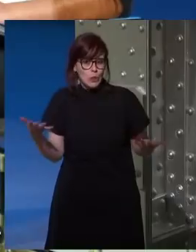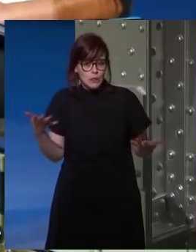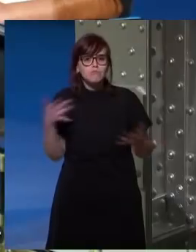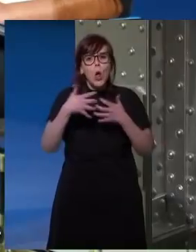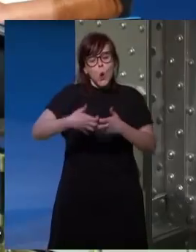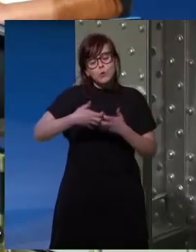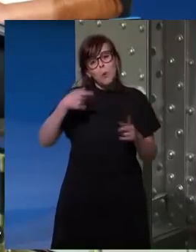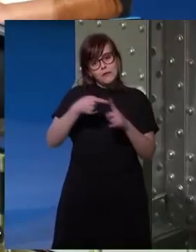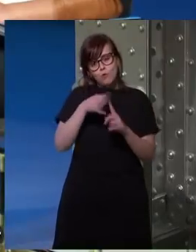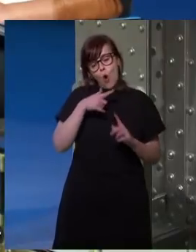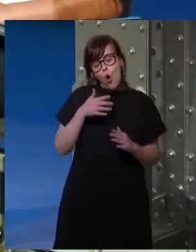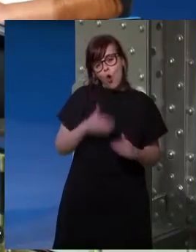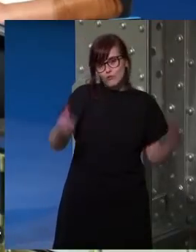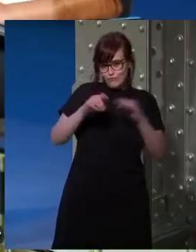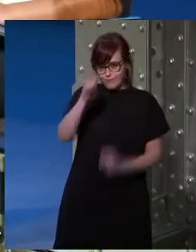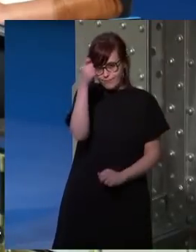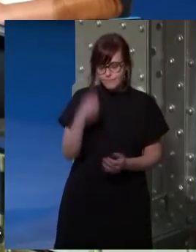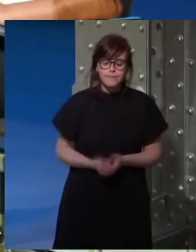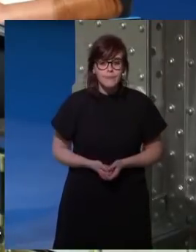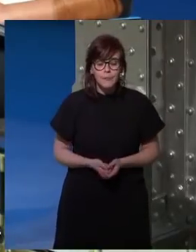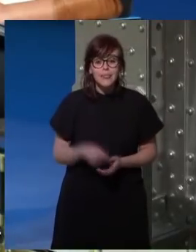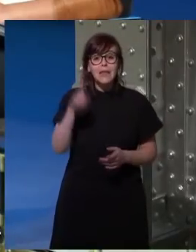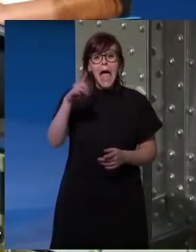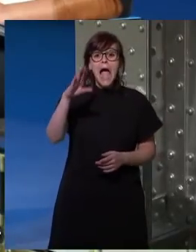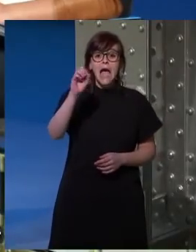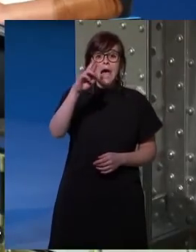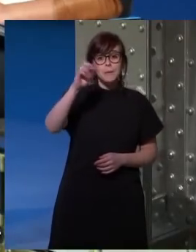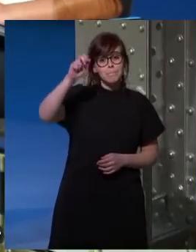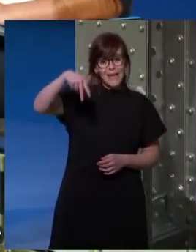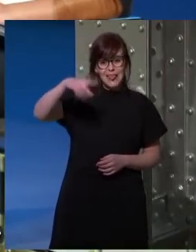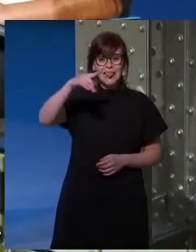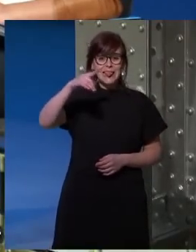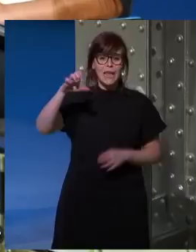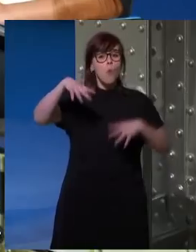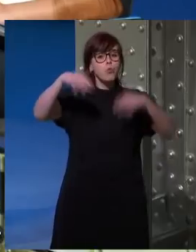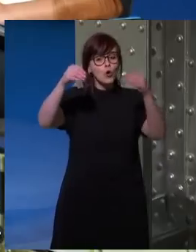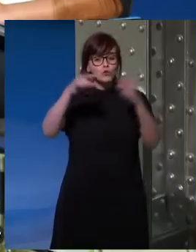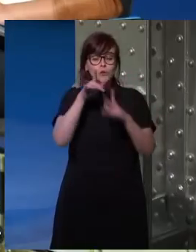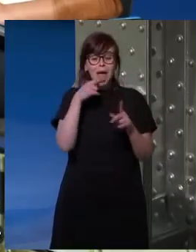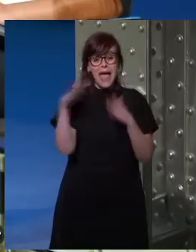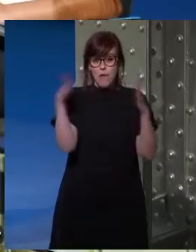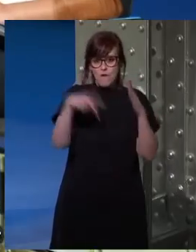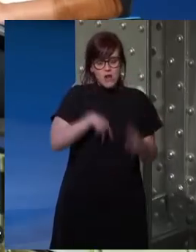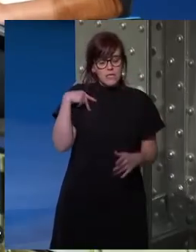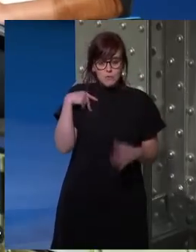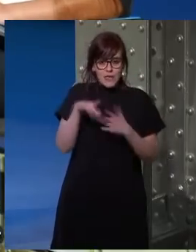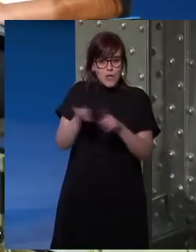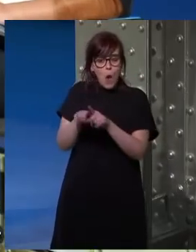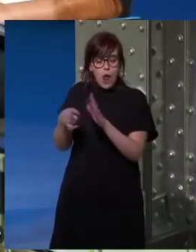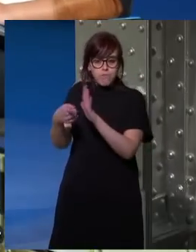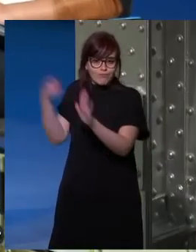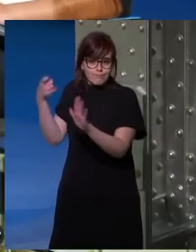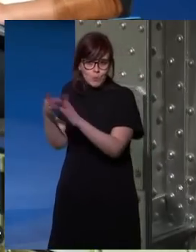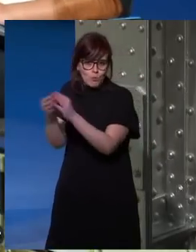Carmen de Burgos fue, por ejemplo, suprimida radicalmente por el franquismo, sí, o sea, sí, directamente,